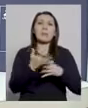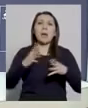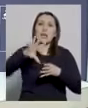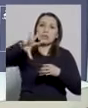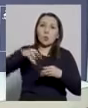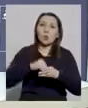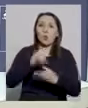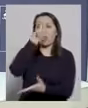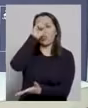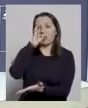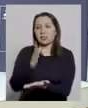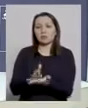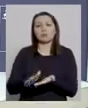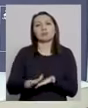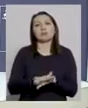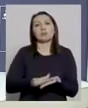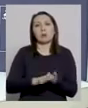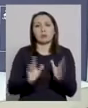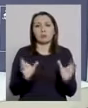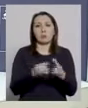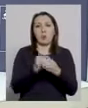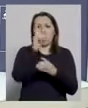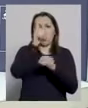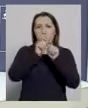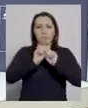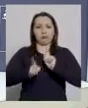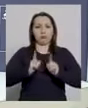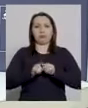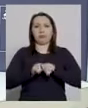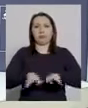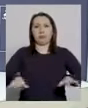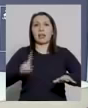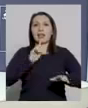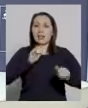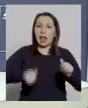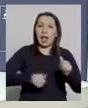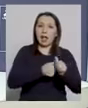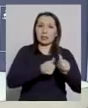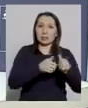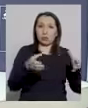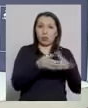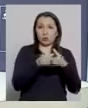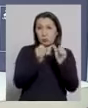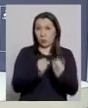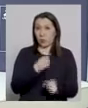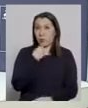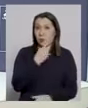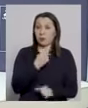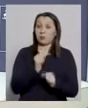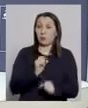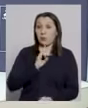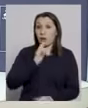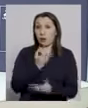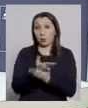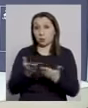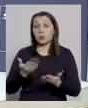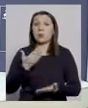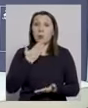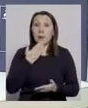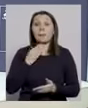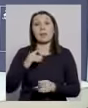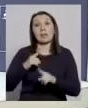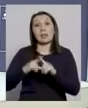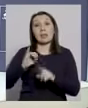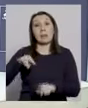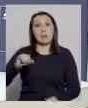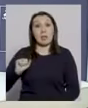inclusivos en la toma de decisiones, por ejemplo, un comando central que incluya al Consejo Asesor. ¿Eso está dentro de las posibilidades? A ver si puede responder usted y también Jimena